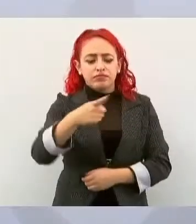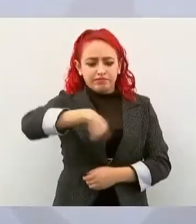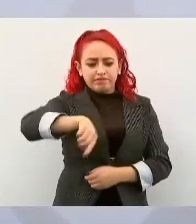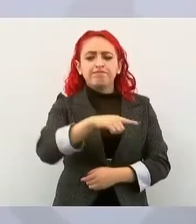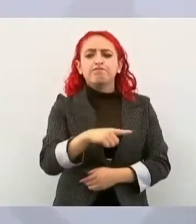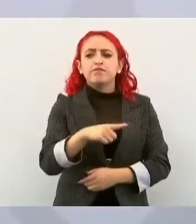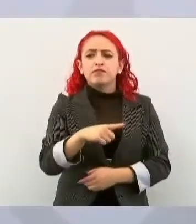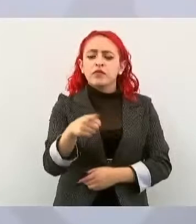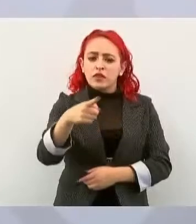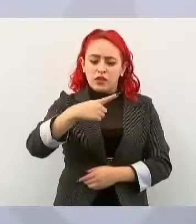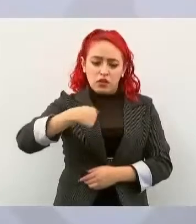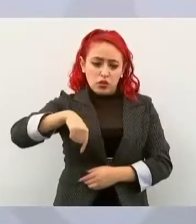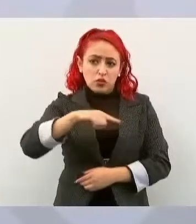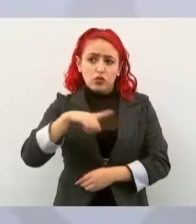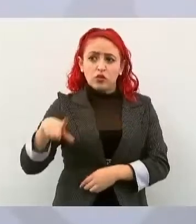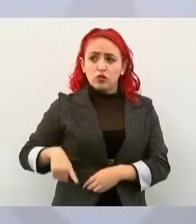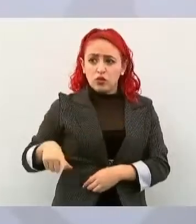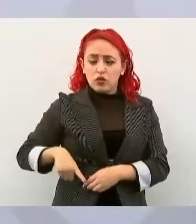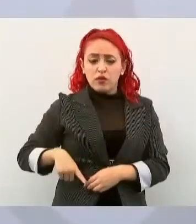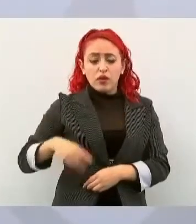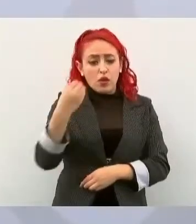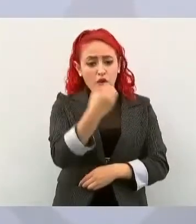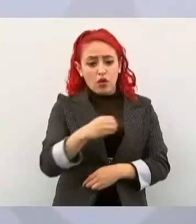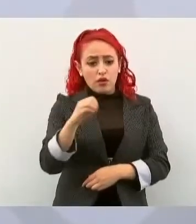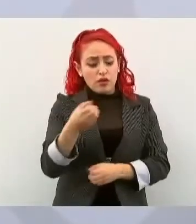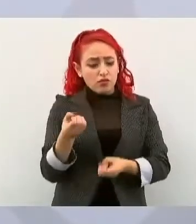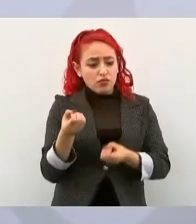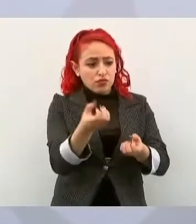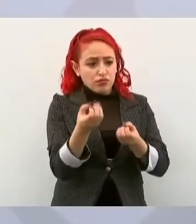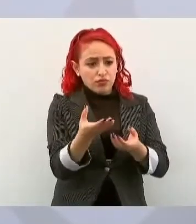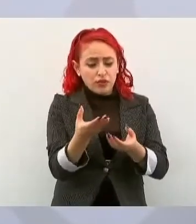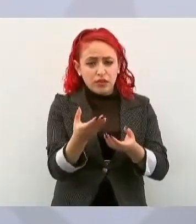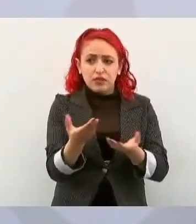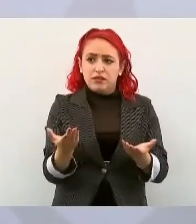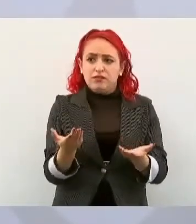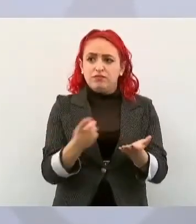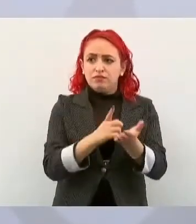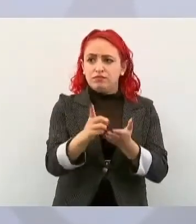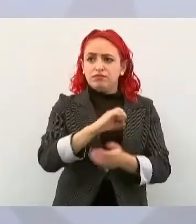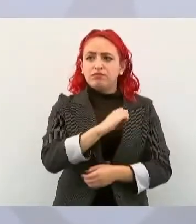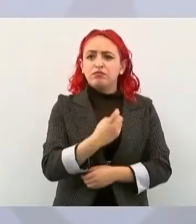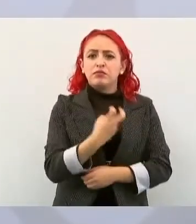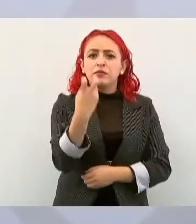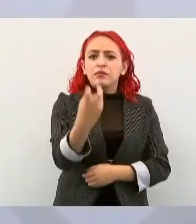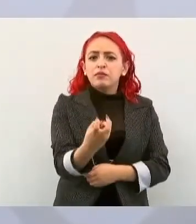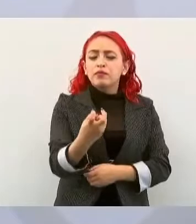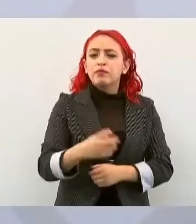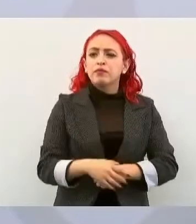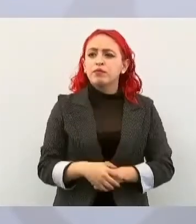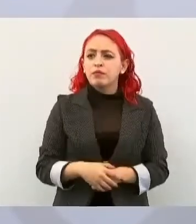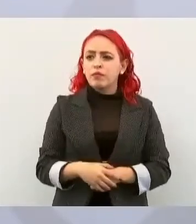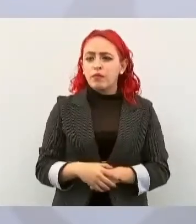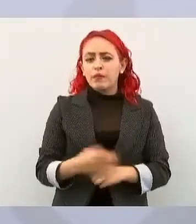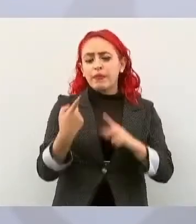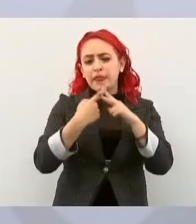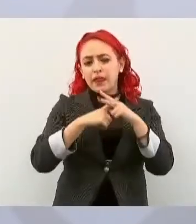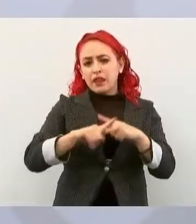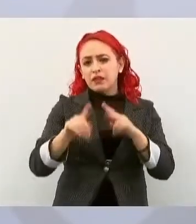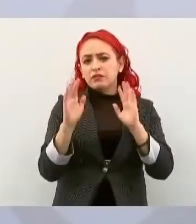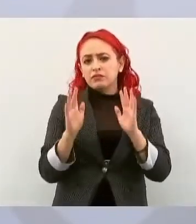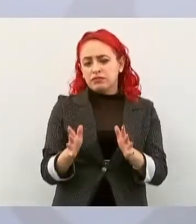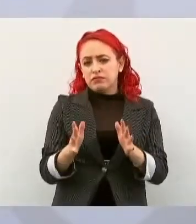estamos obligados nosotros a cumplir. Entonces, por eso hemos iniciado